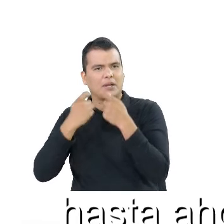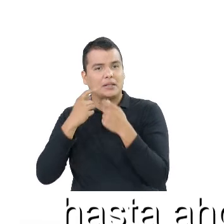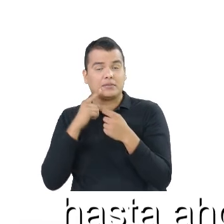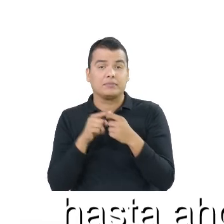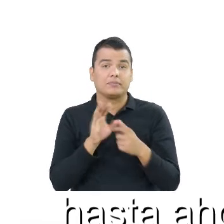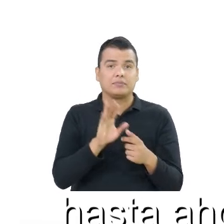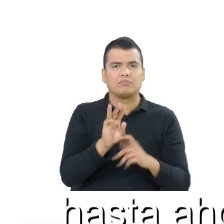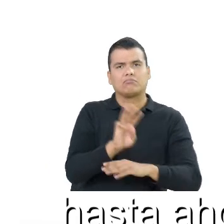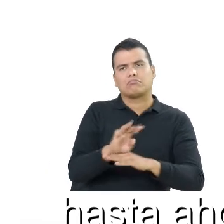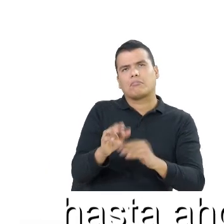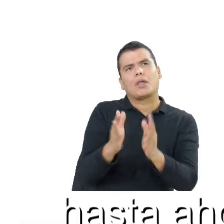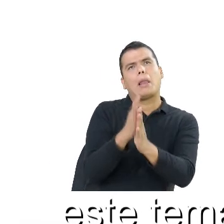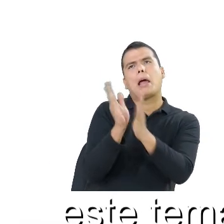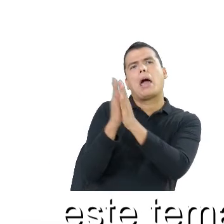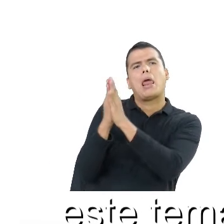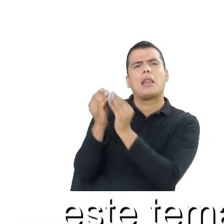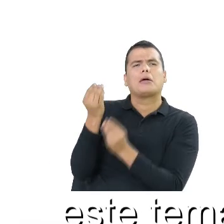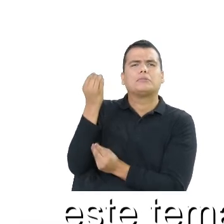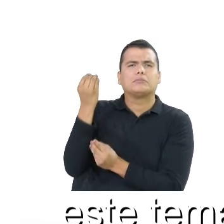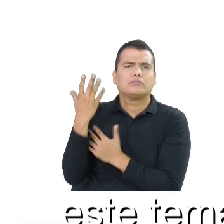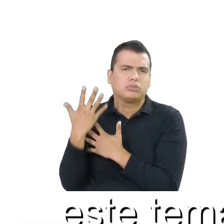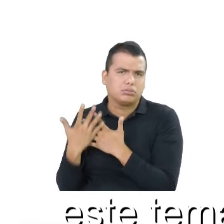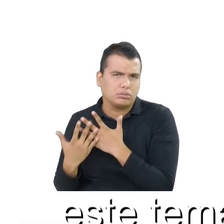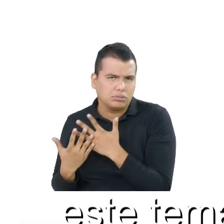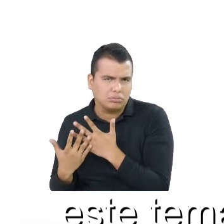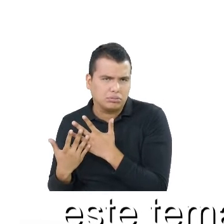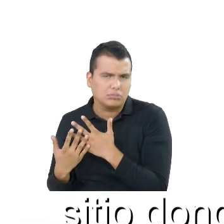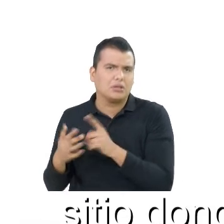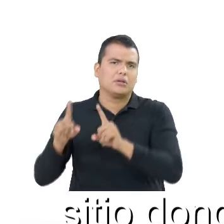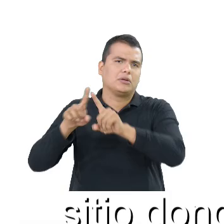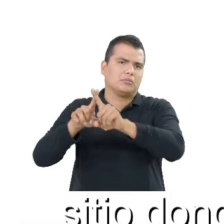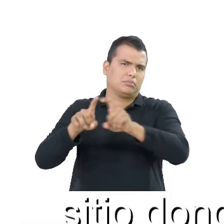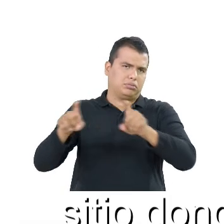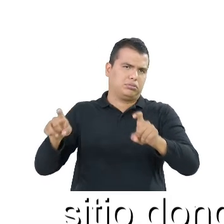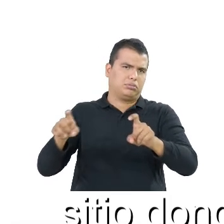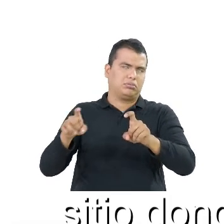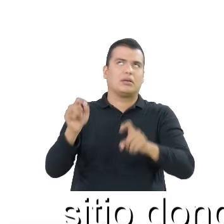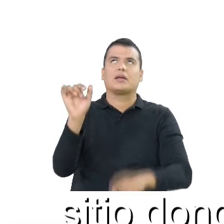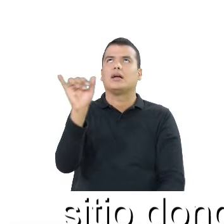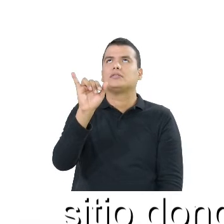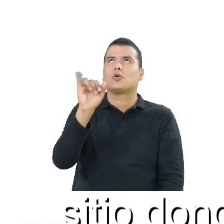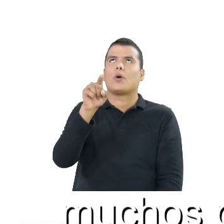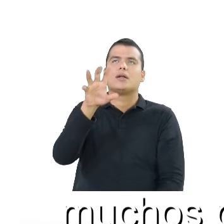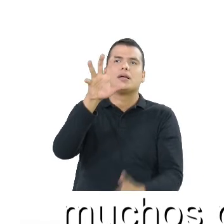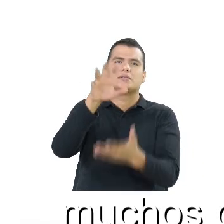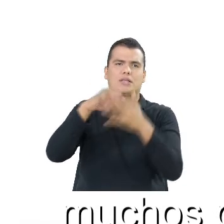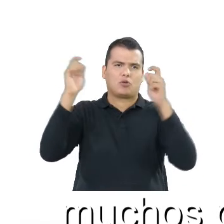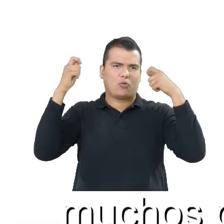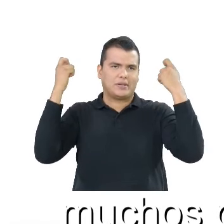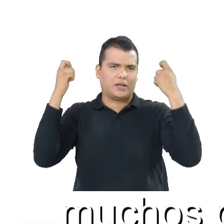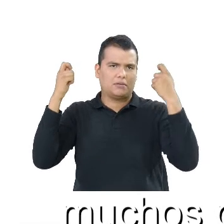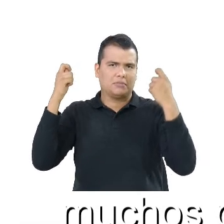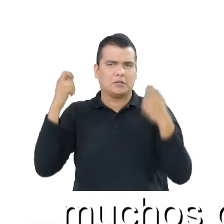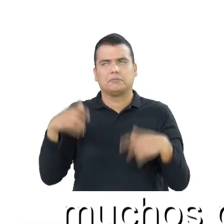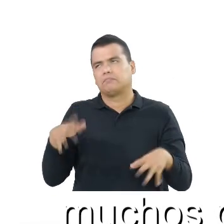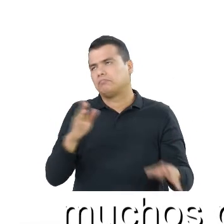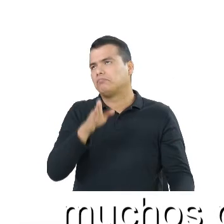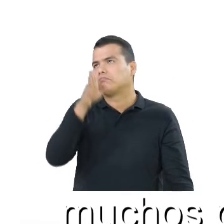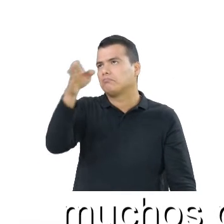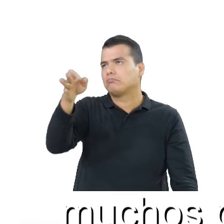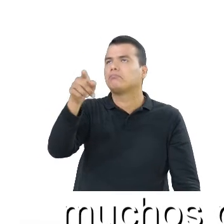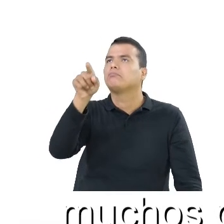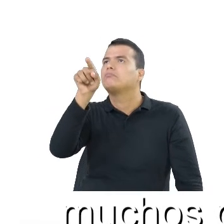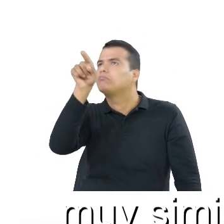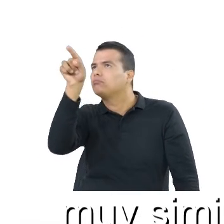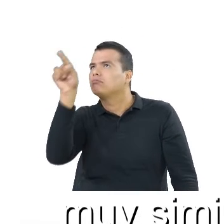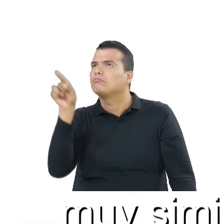mucha información, hay muchos productos y es una experiencia muy similar a ir a un centro comercial. ¿A qué me refiero? Uno va a un centro comercial y dice,